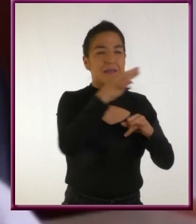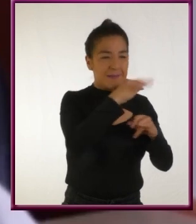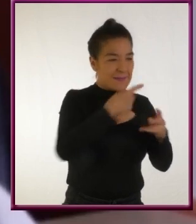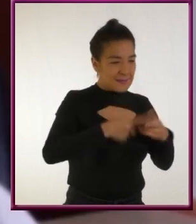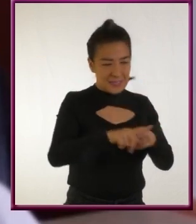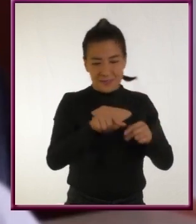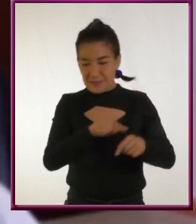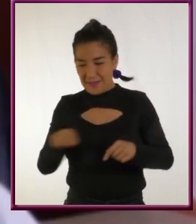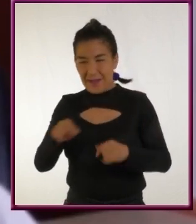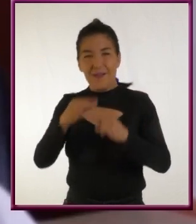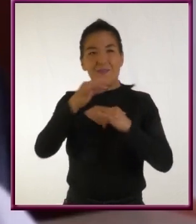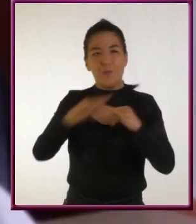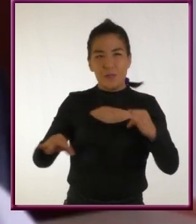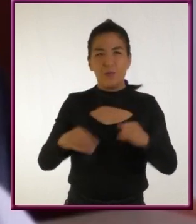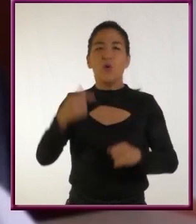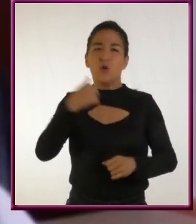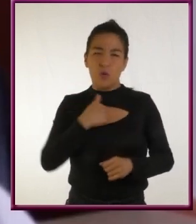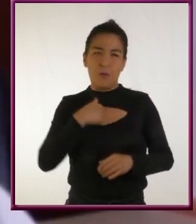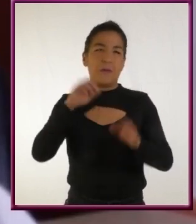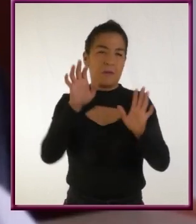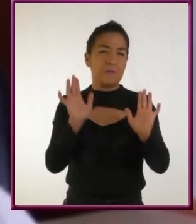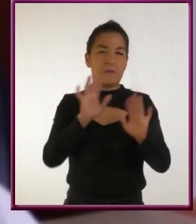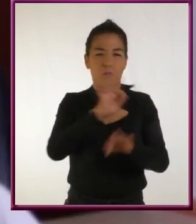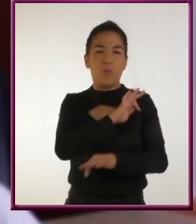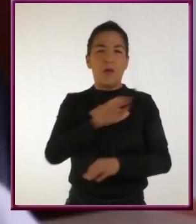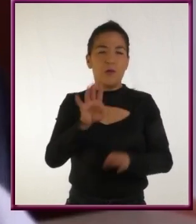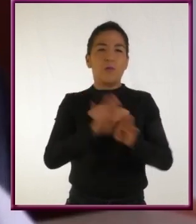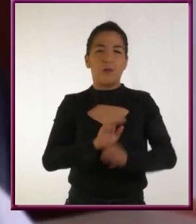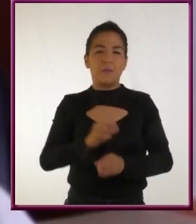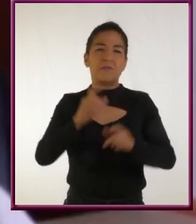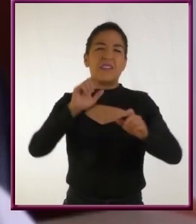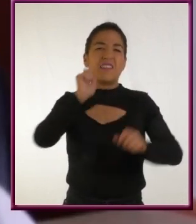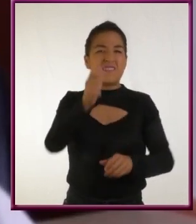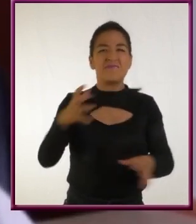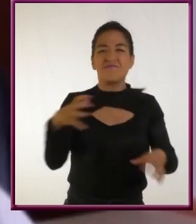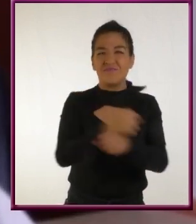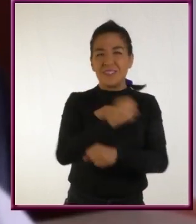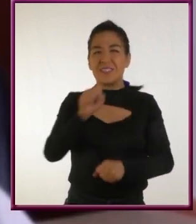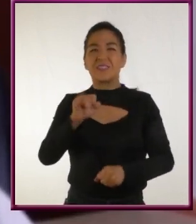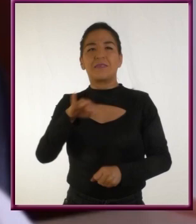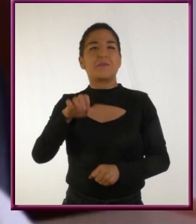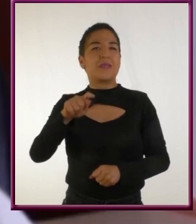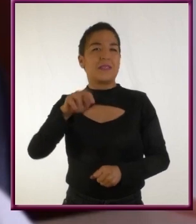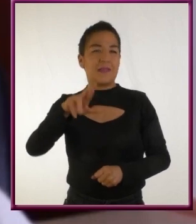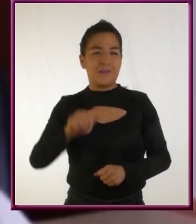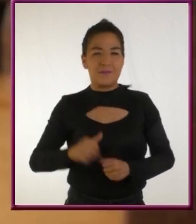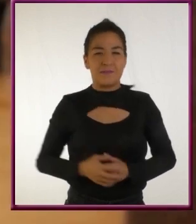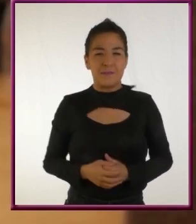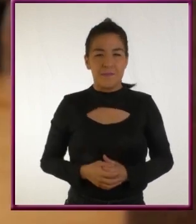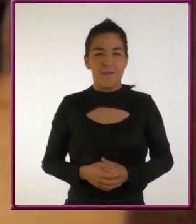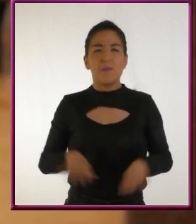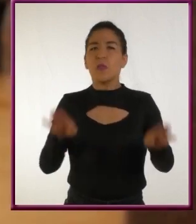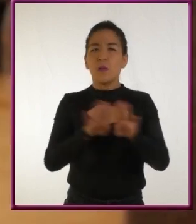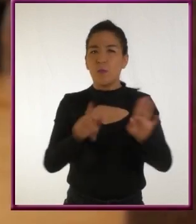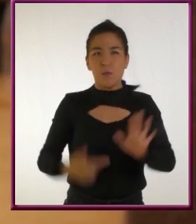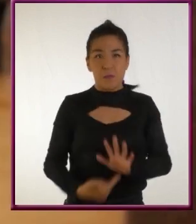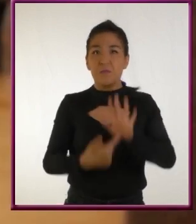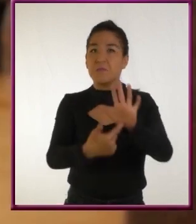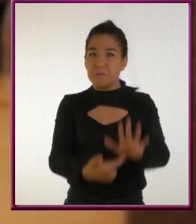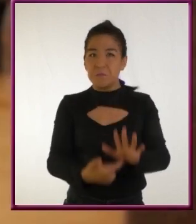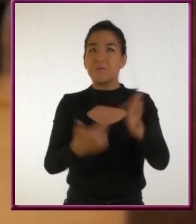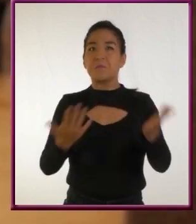Entonces, eso es lo que yo tomaría como definición de simetría en este momento.